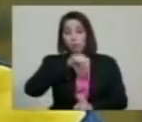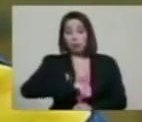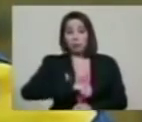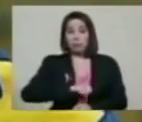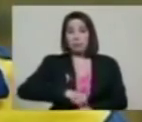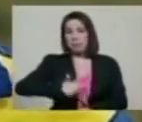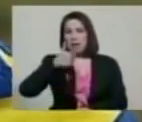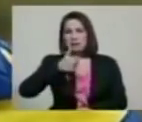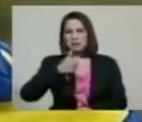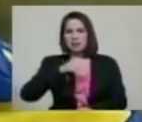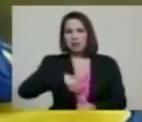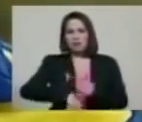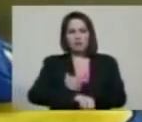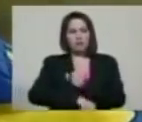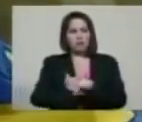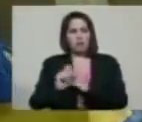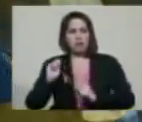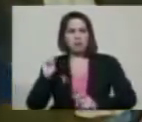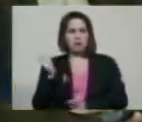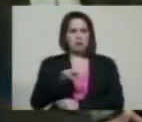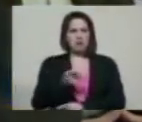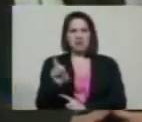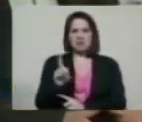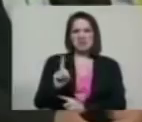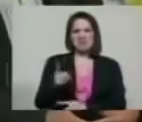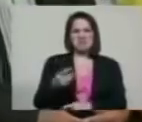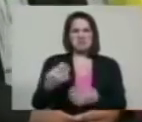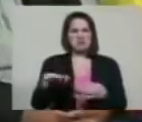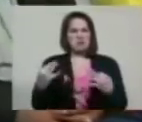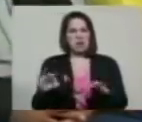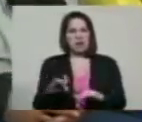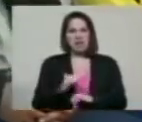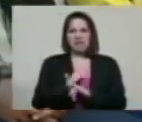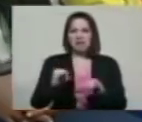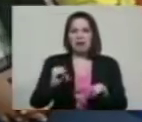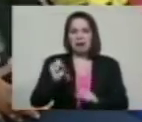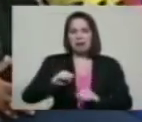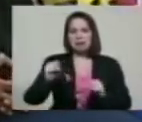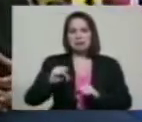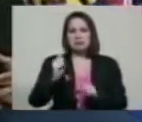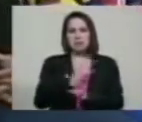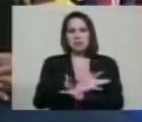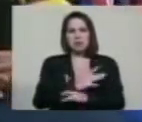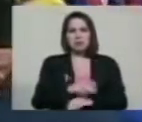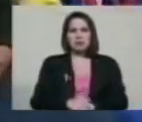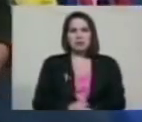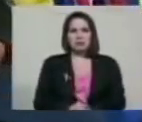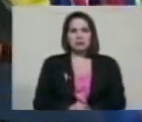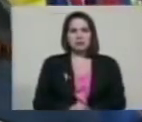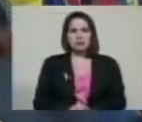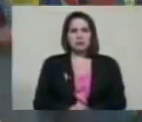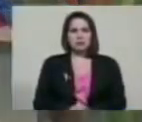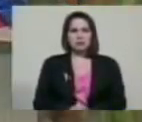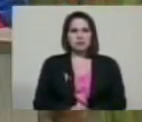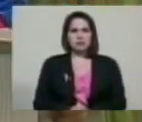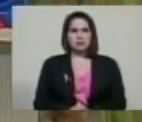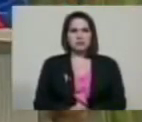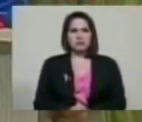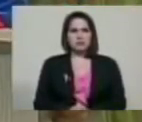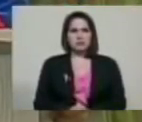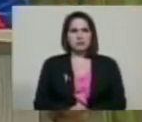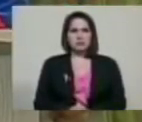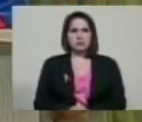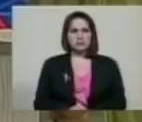béisbol. Y jugué béisbol después al final, porque no había condiciones para jugar fútbol en aquella época. Pero yo jugaba mucho